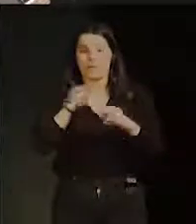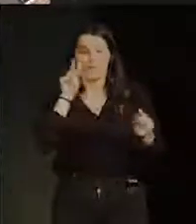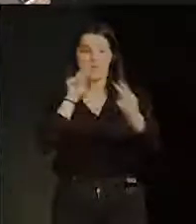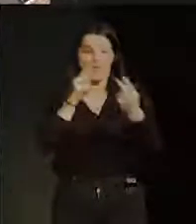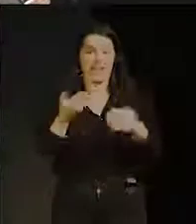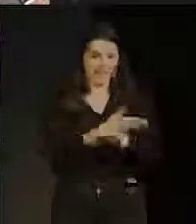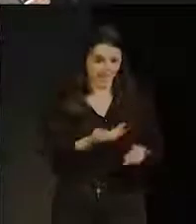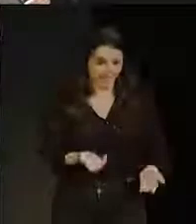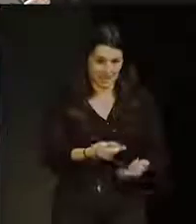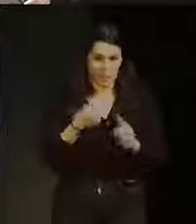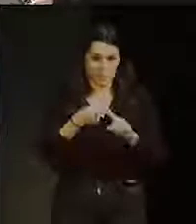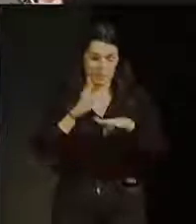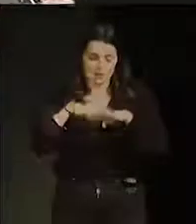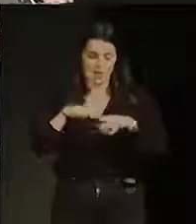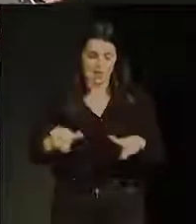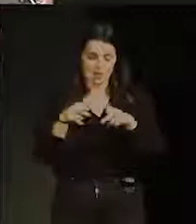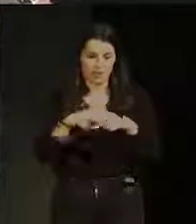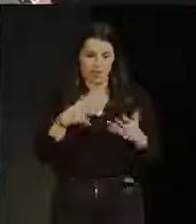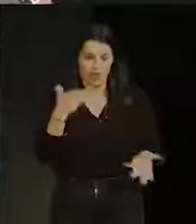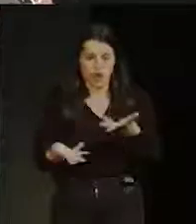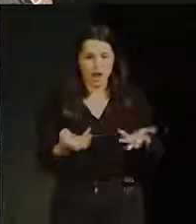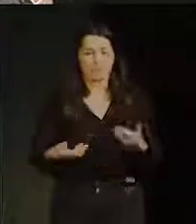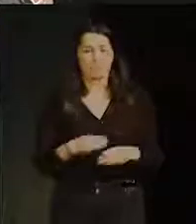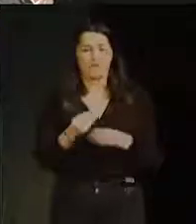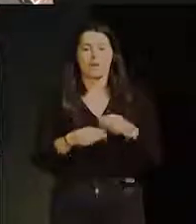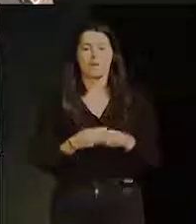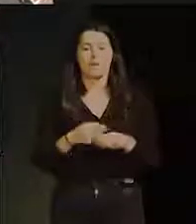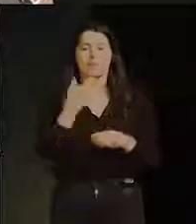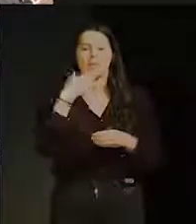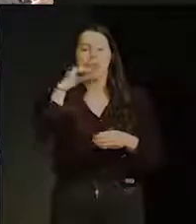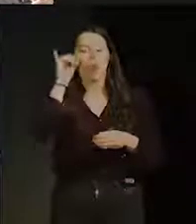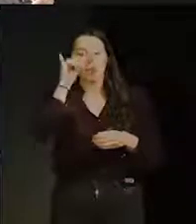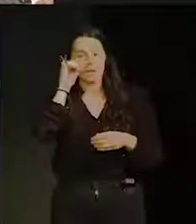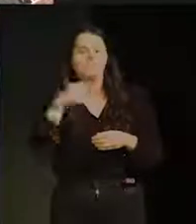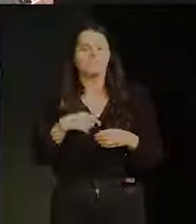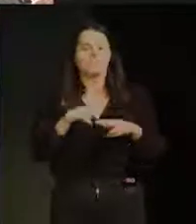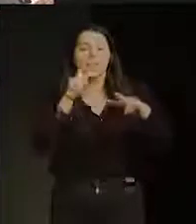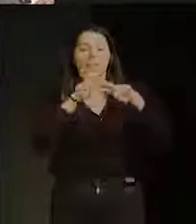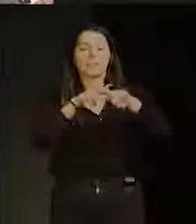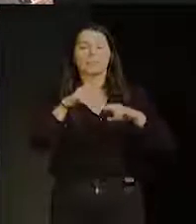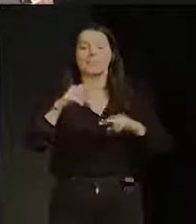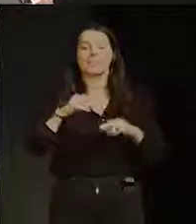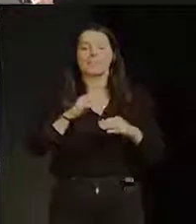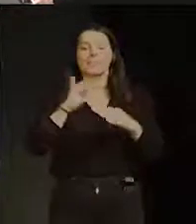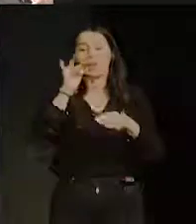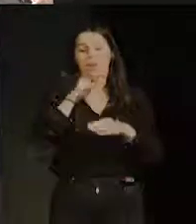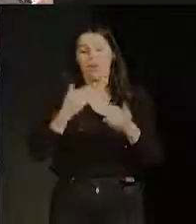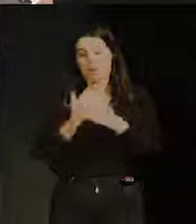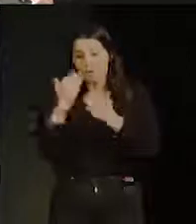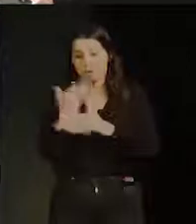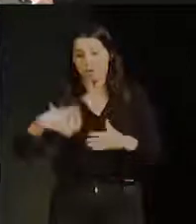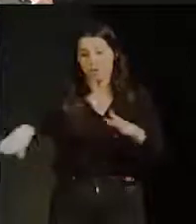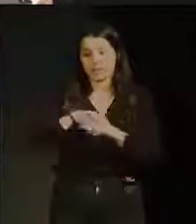antes, así que os animamos a que utilicéis Instagram o redes sociales con el hashtag Jornadas Inclusión